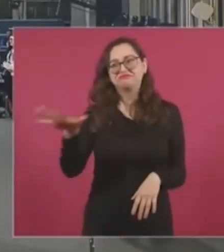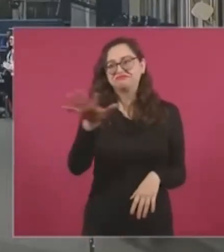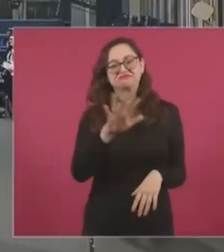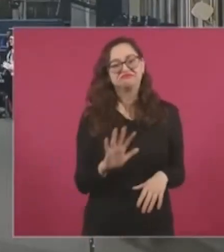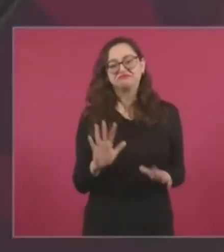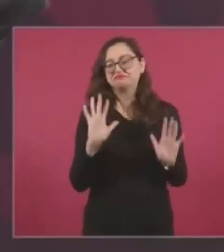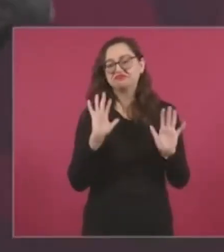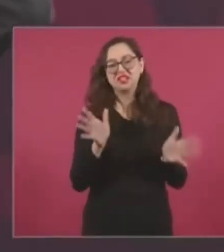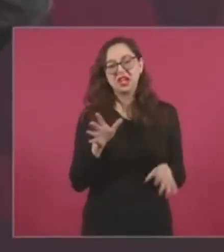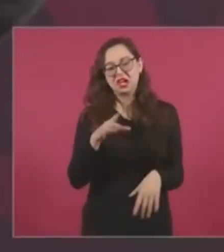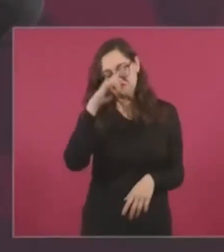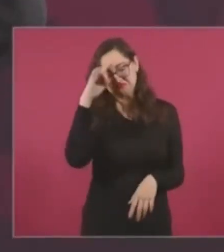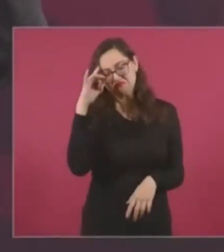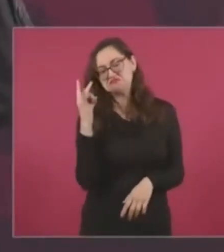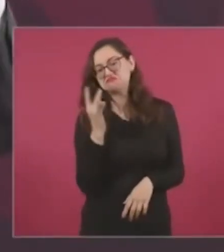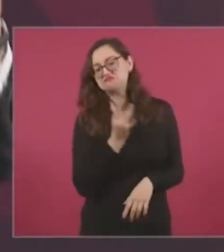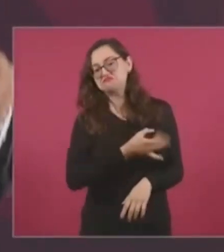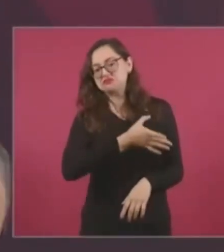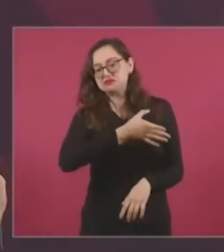Ya no, eso no.